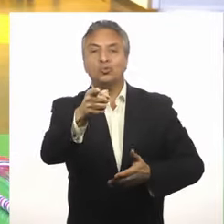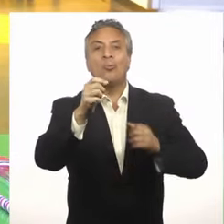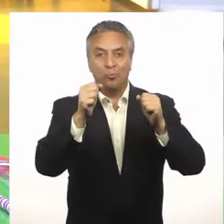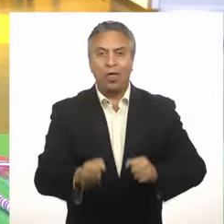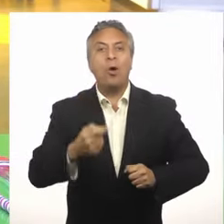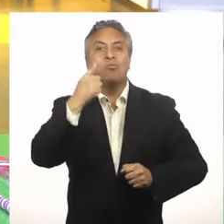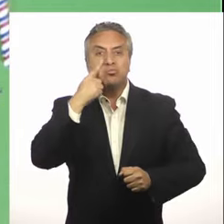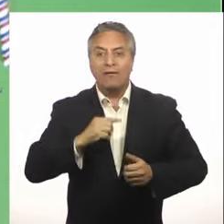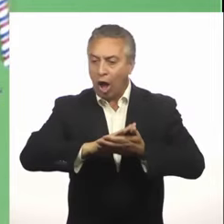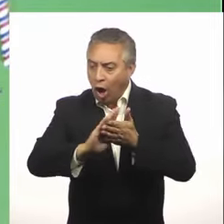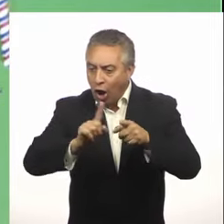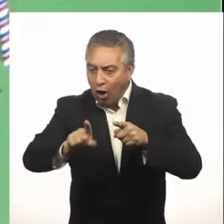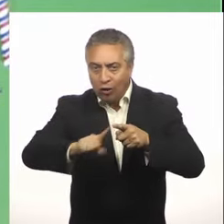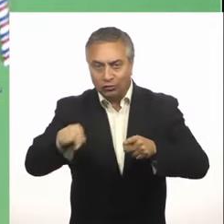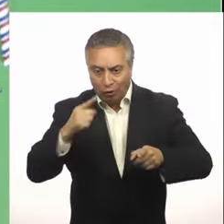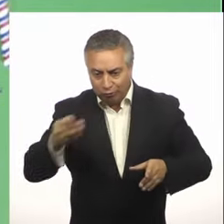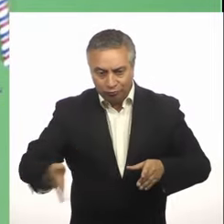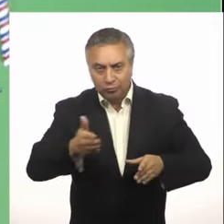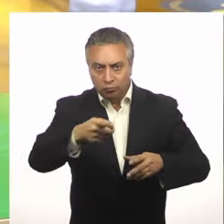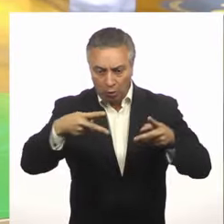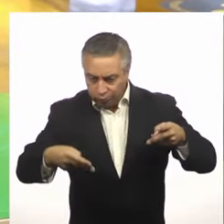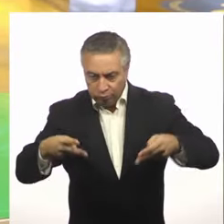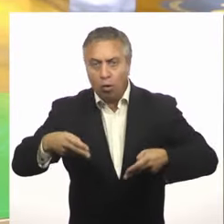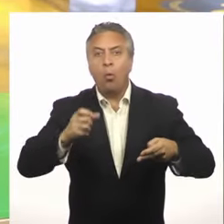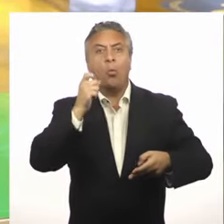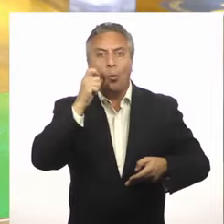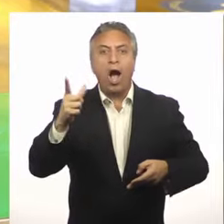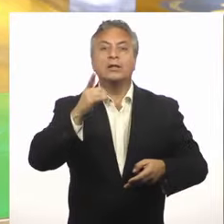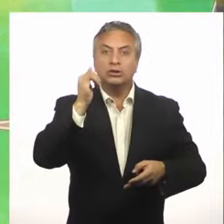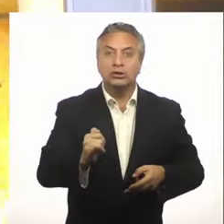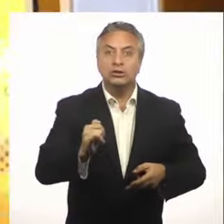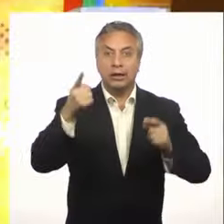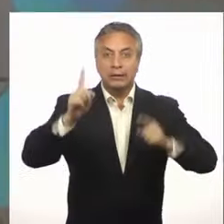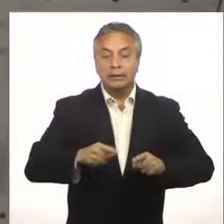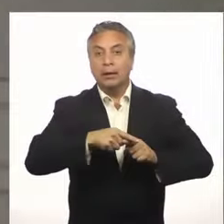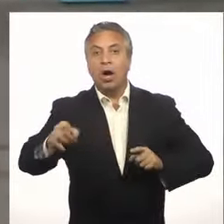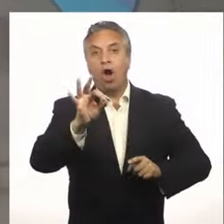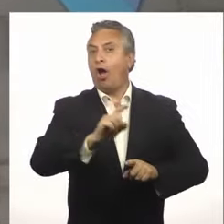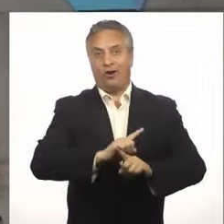demás materiales que te quedan y así ver cuáles son o no conductores eléctricos.